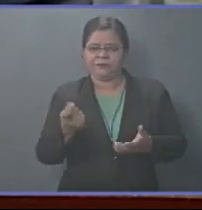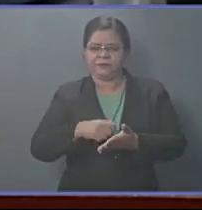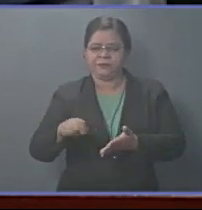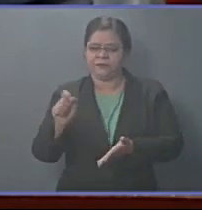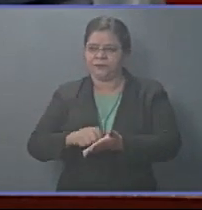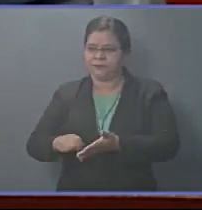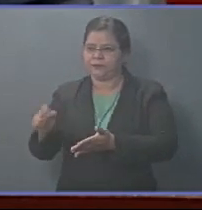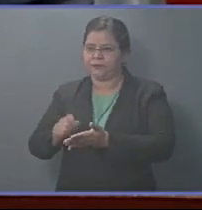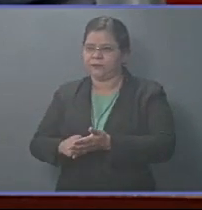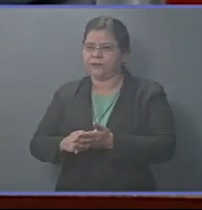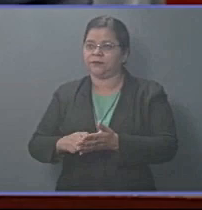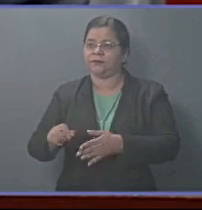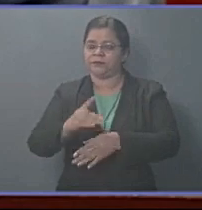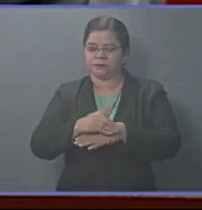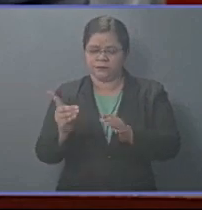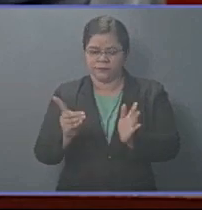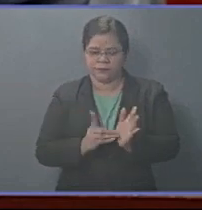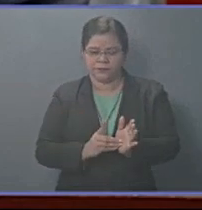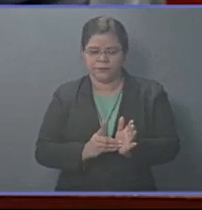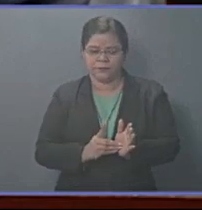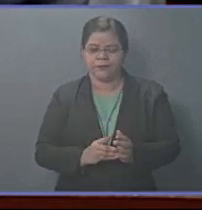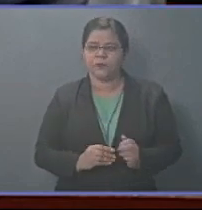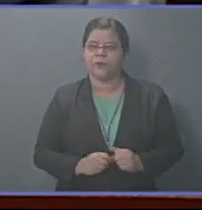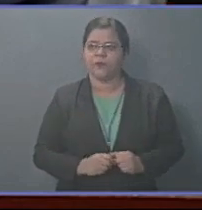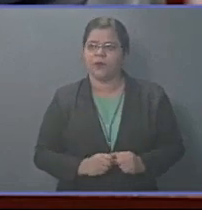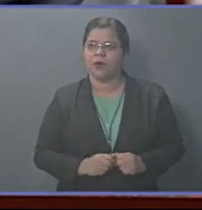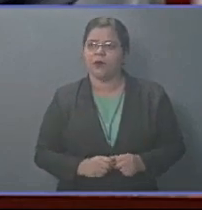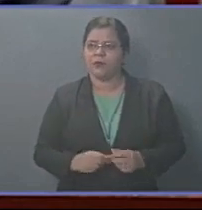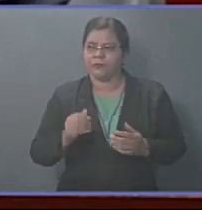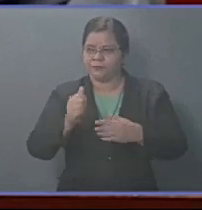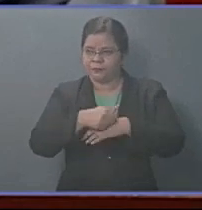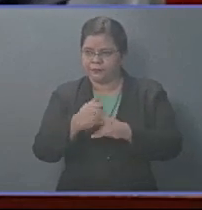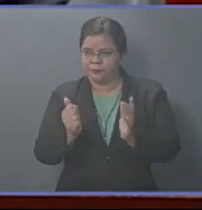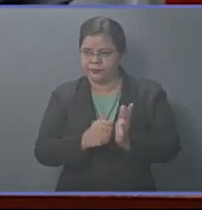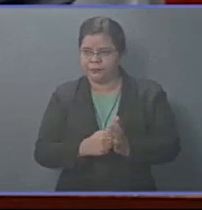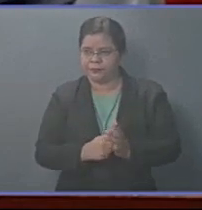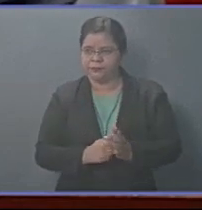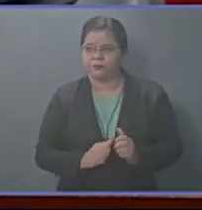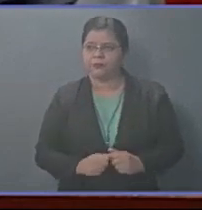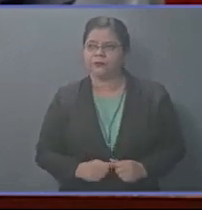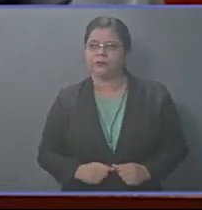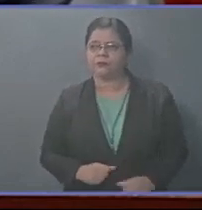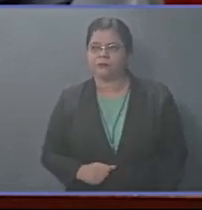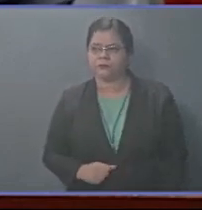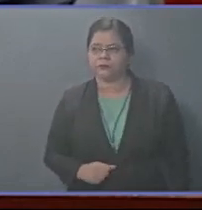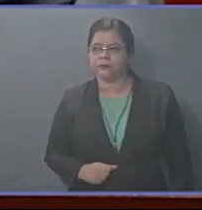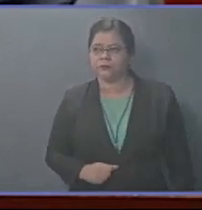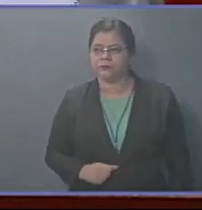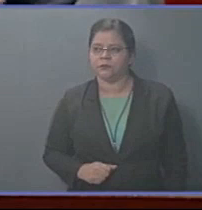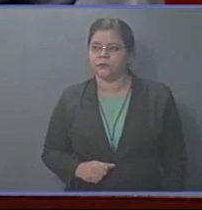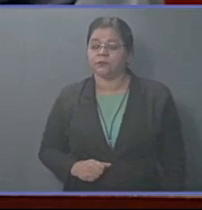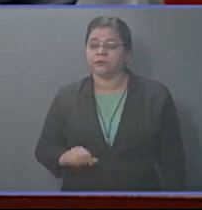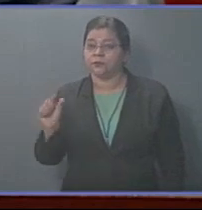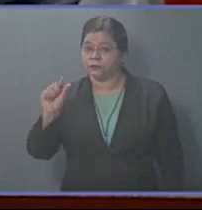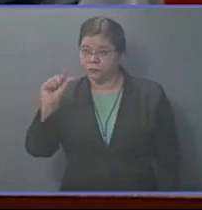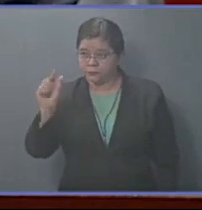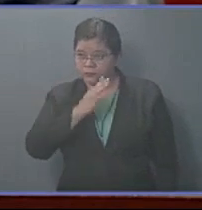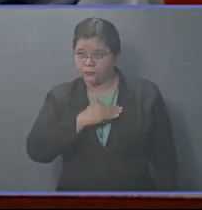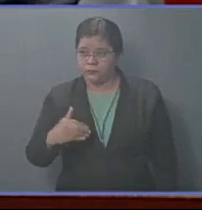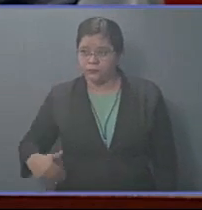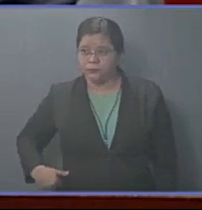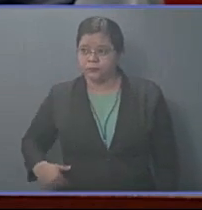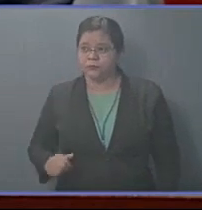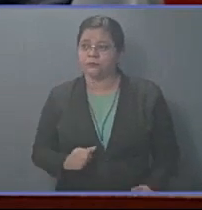tiene la firma de varios diputados que con frank conforman este pleno legislativo señor presidente y con su venia pasaría